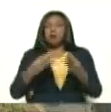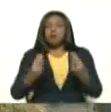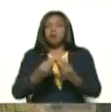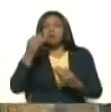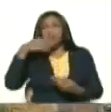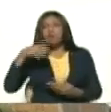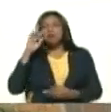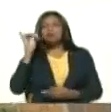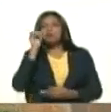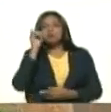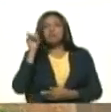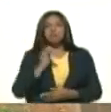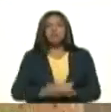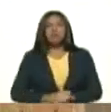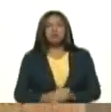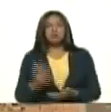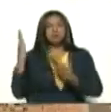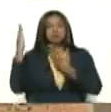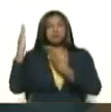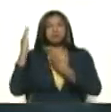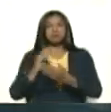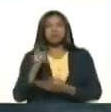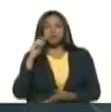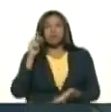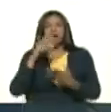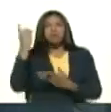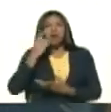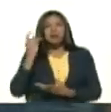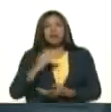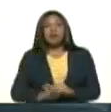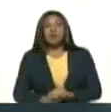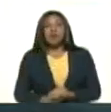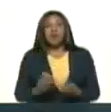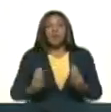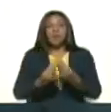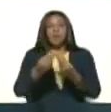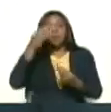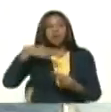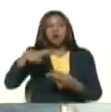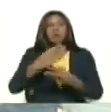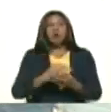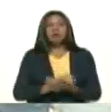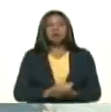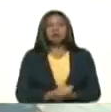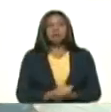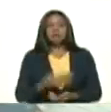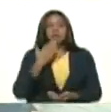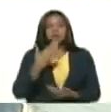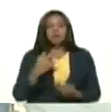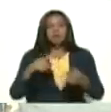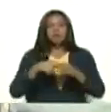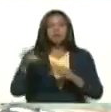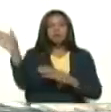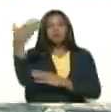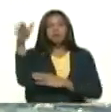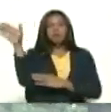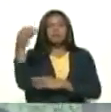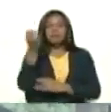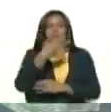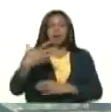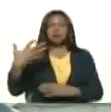video para que vean a Darío, a Erika, todos rezando con el pueblo. sacando sus banderas